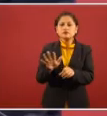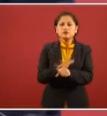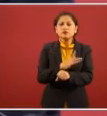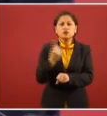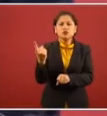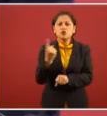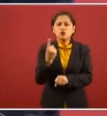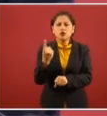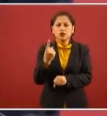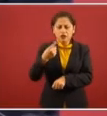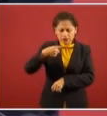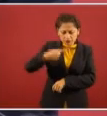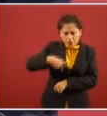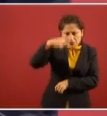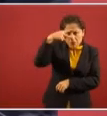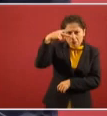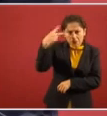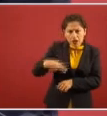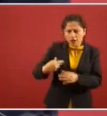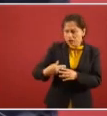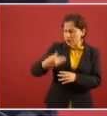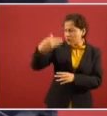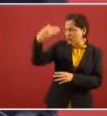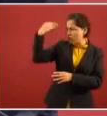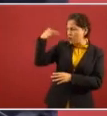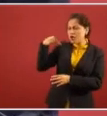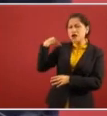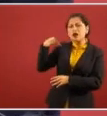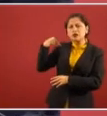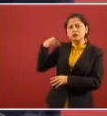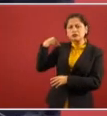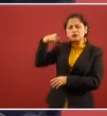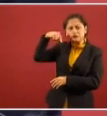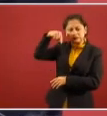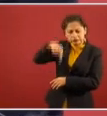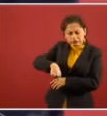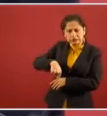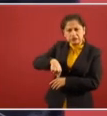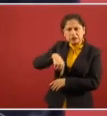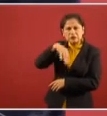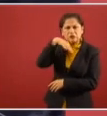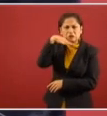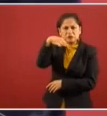por un régimen de injusticias y de corrupción,